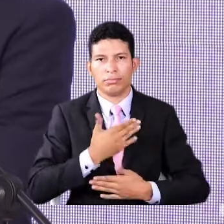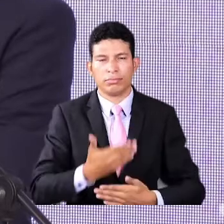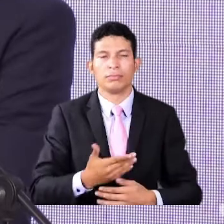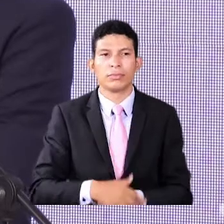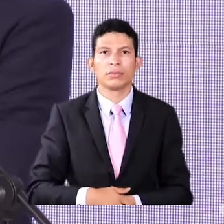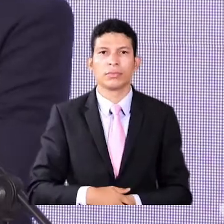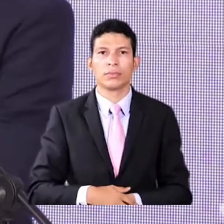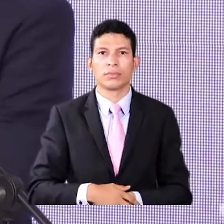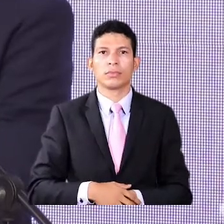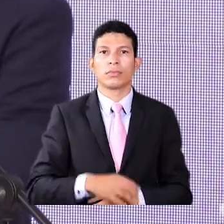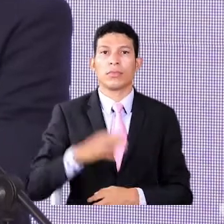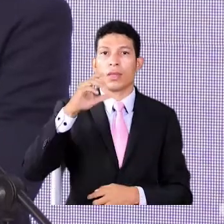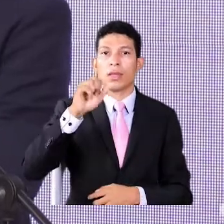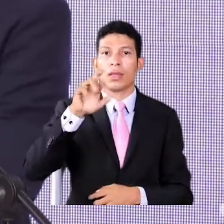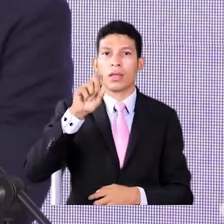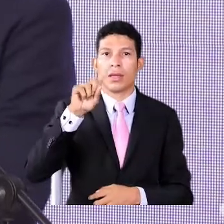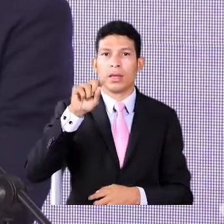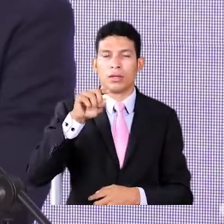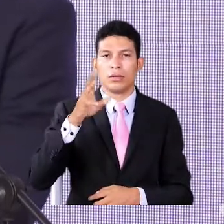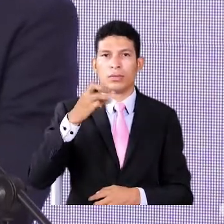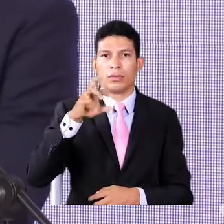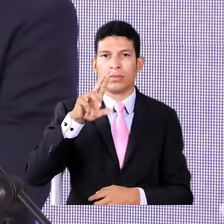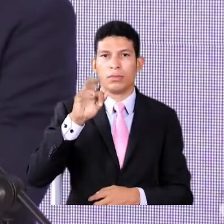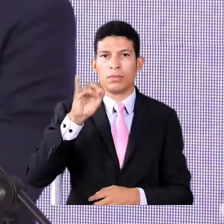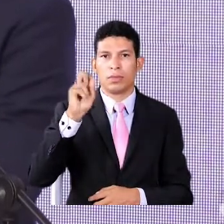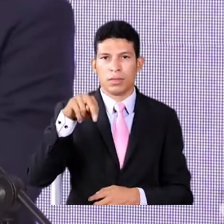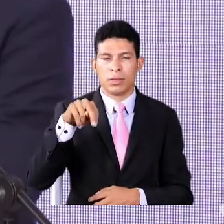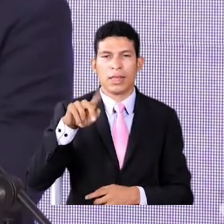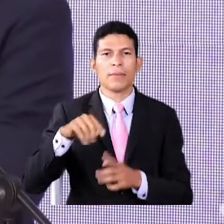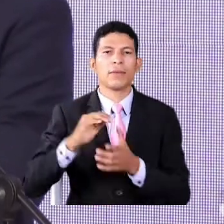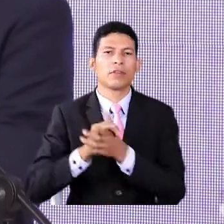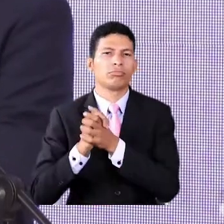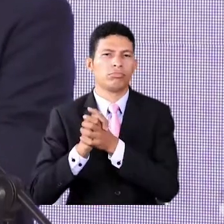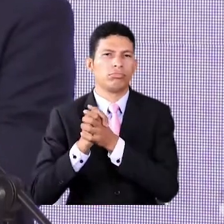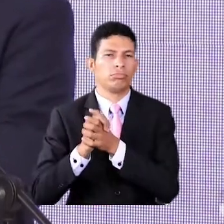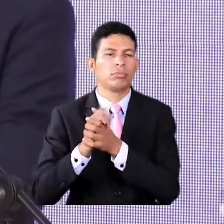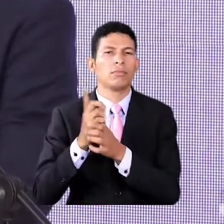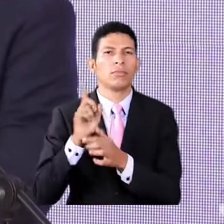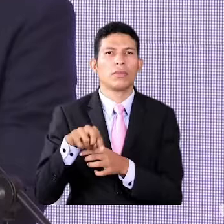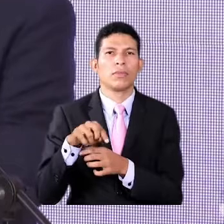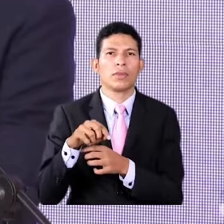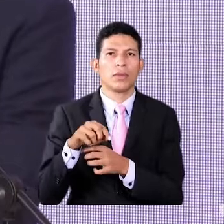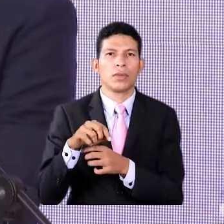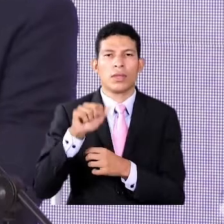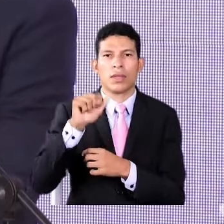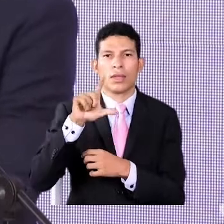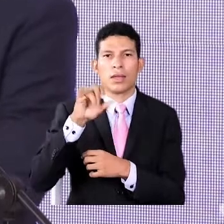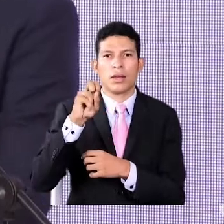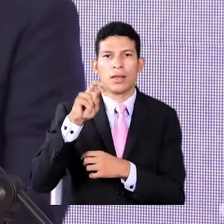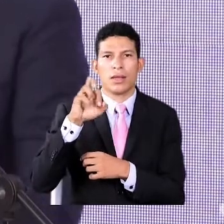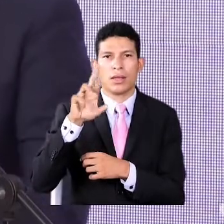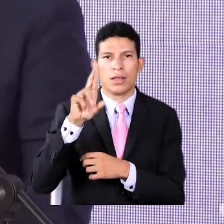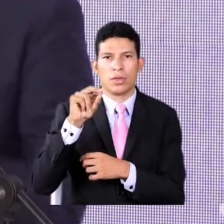martín beristáin y nuestro amigo y colega alejandro valencia